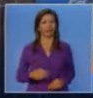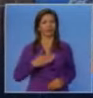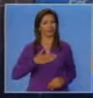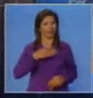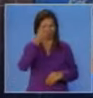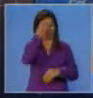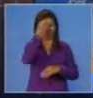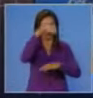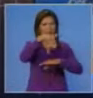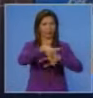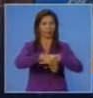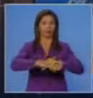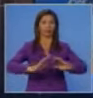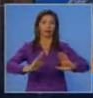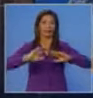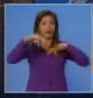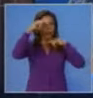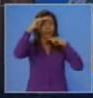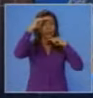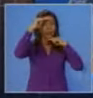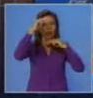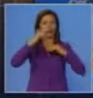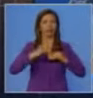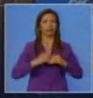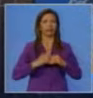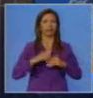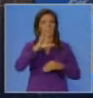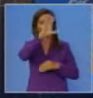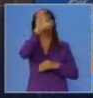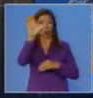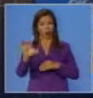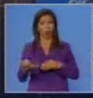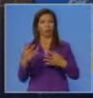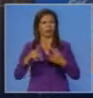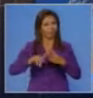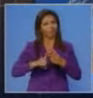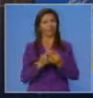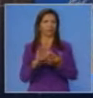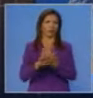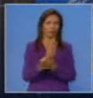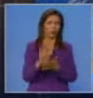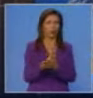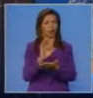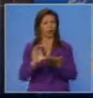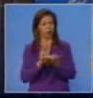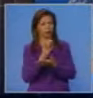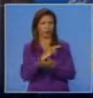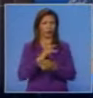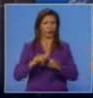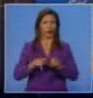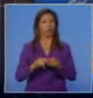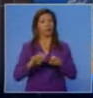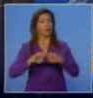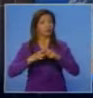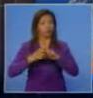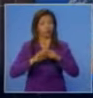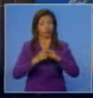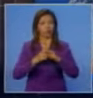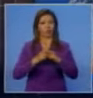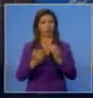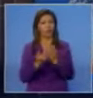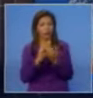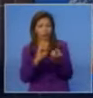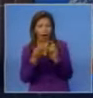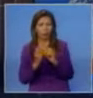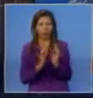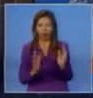Muy buenas tardes con todos, bienvenidos a las noticias. La Costa inicia clases en medio de problemas por la zonificación escolar. Las quejas